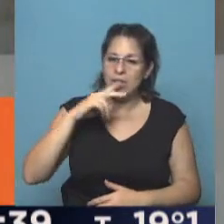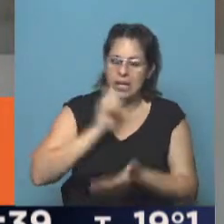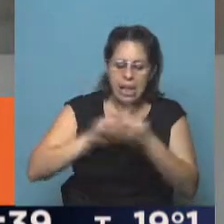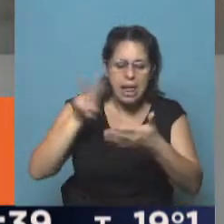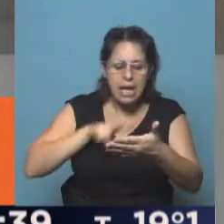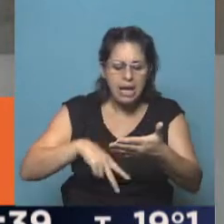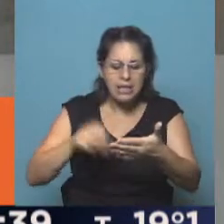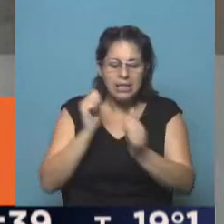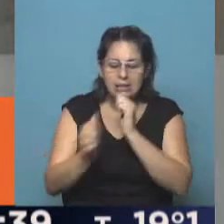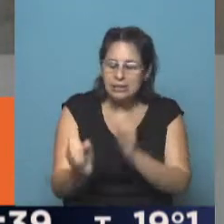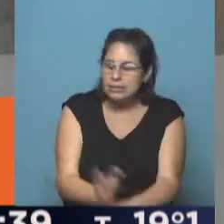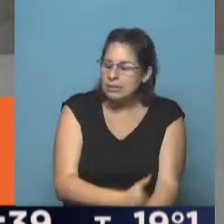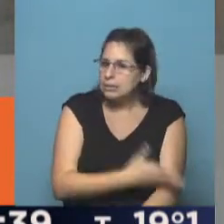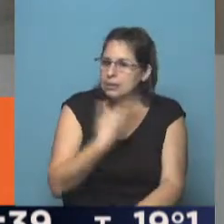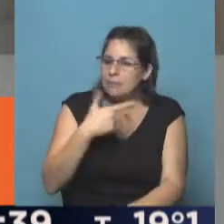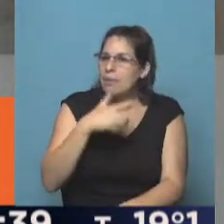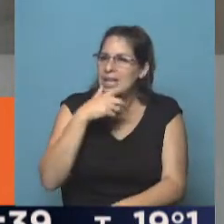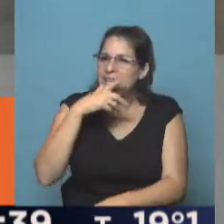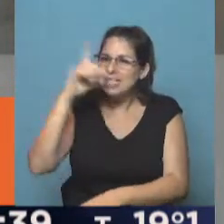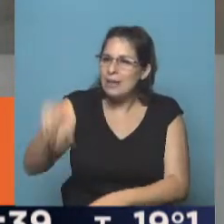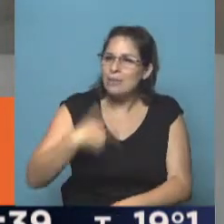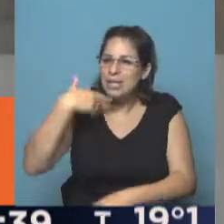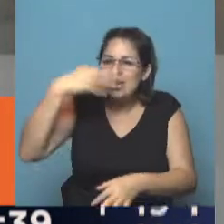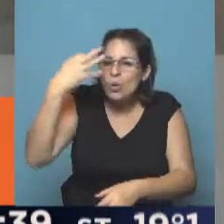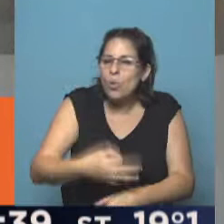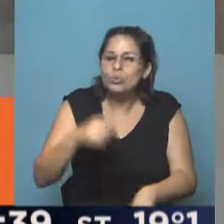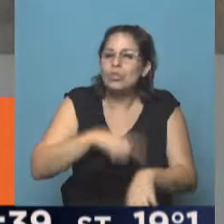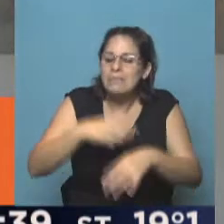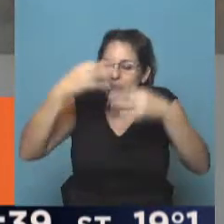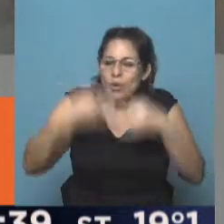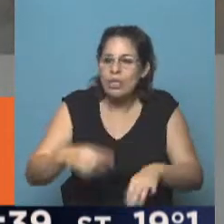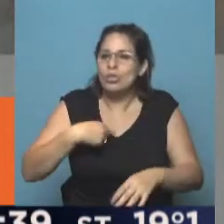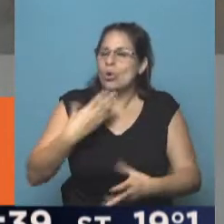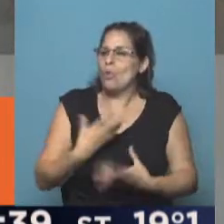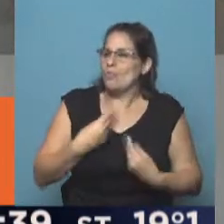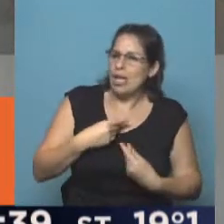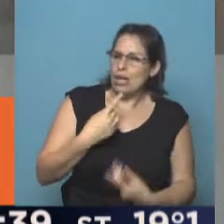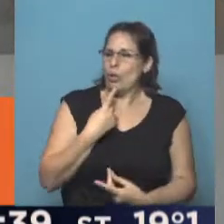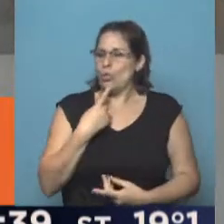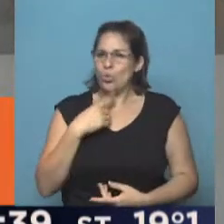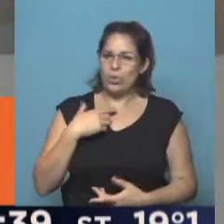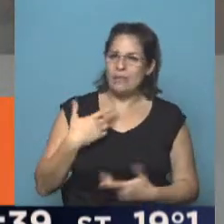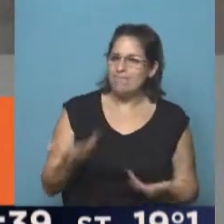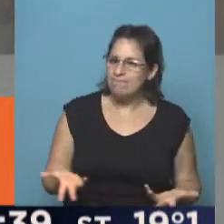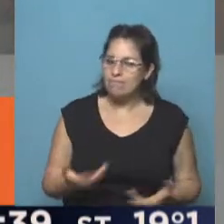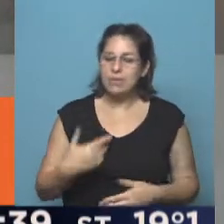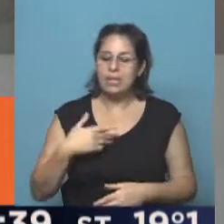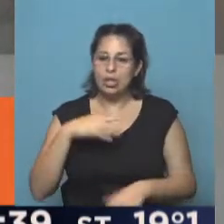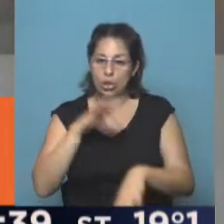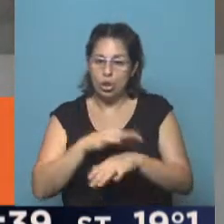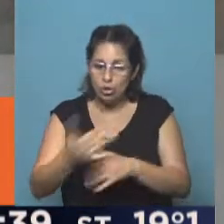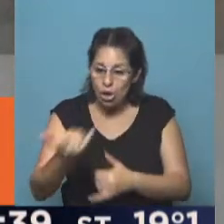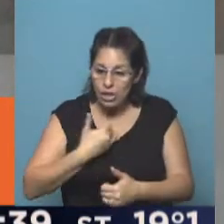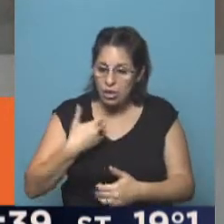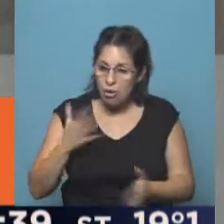y me pareció que había llegado justo en el mejor momento, porque yo estaba lleno de miedo, de dudas, de inseguridad. Y si bien el médico me había